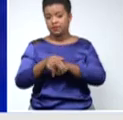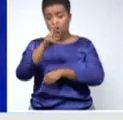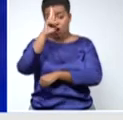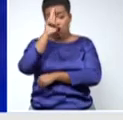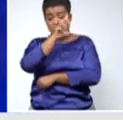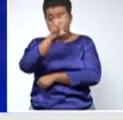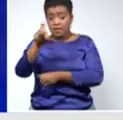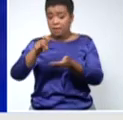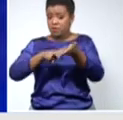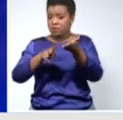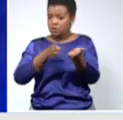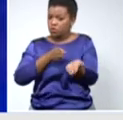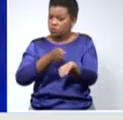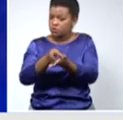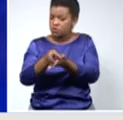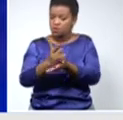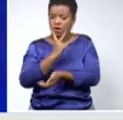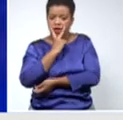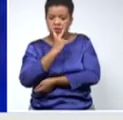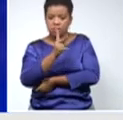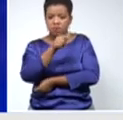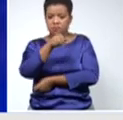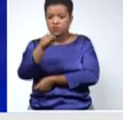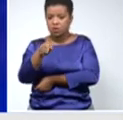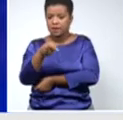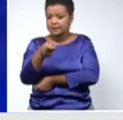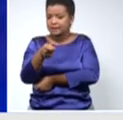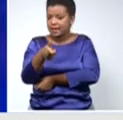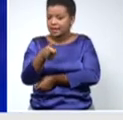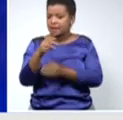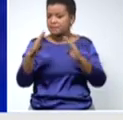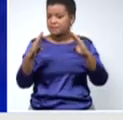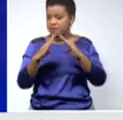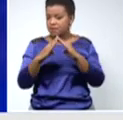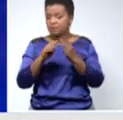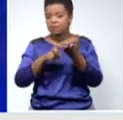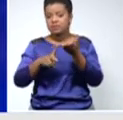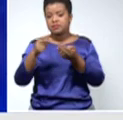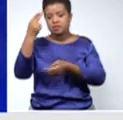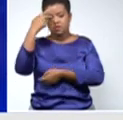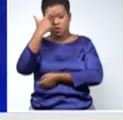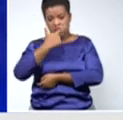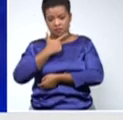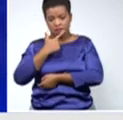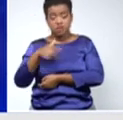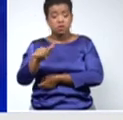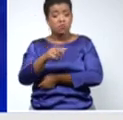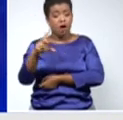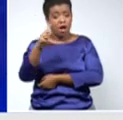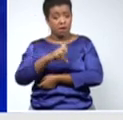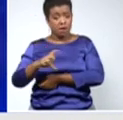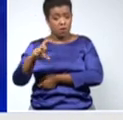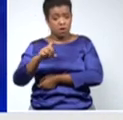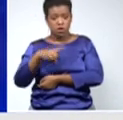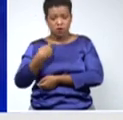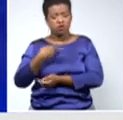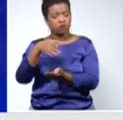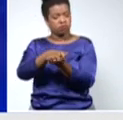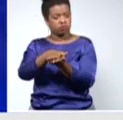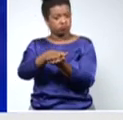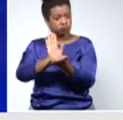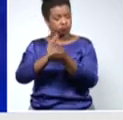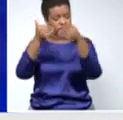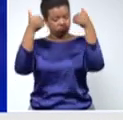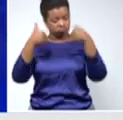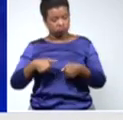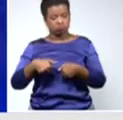continúan atendiendo a pacientes de la vecina Ciego de Ávila y del propio territorio camagüeyano. Tenemos el compromiso cívico y ciudadano